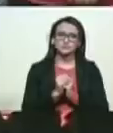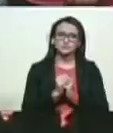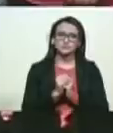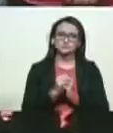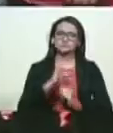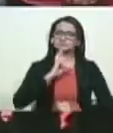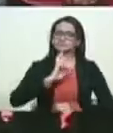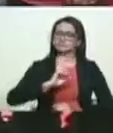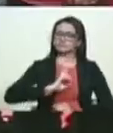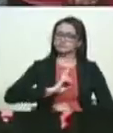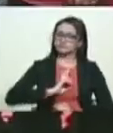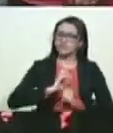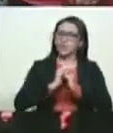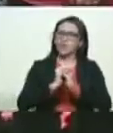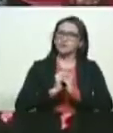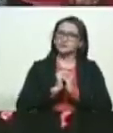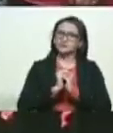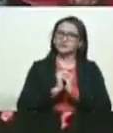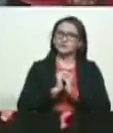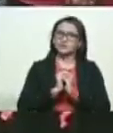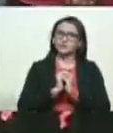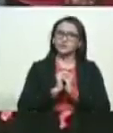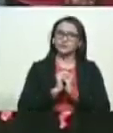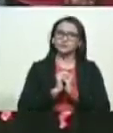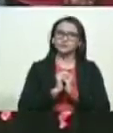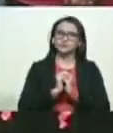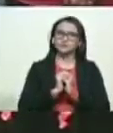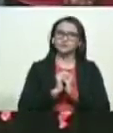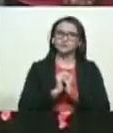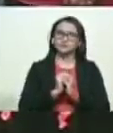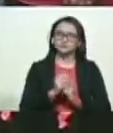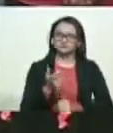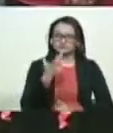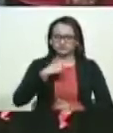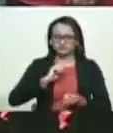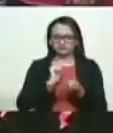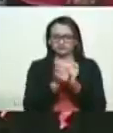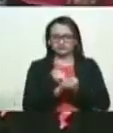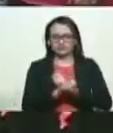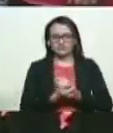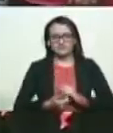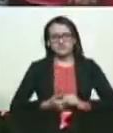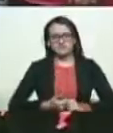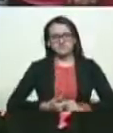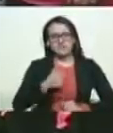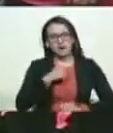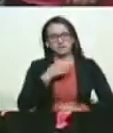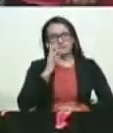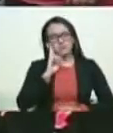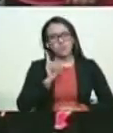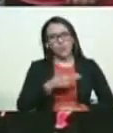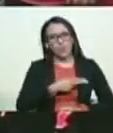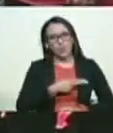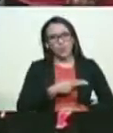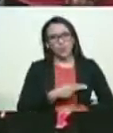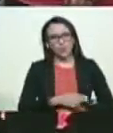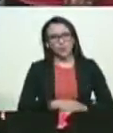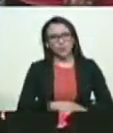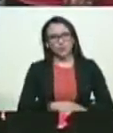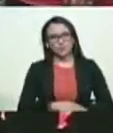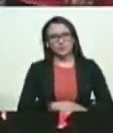nos va a ser cada vez seres más benditos creó una patria